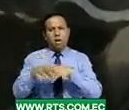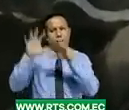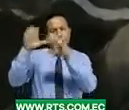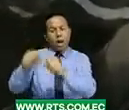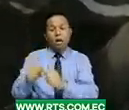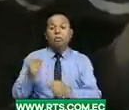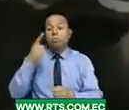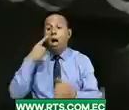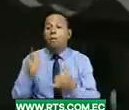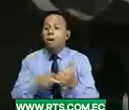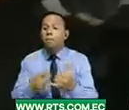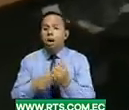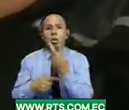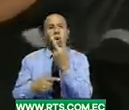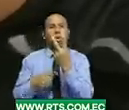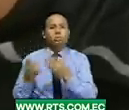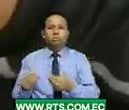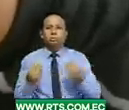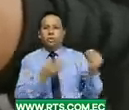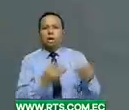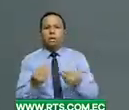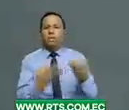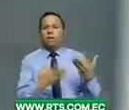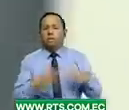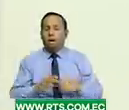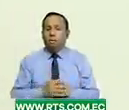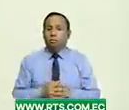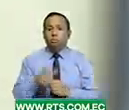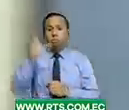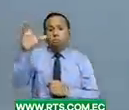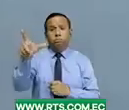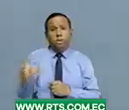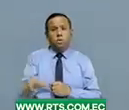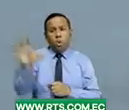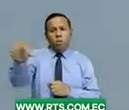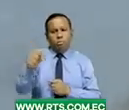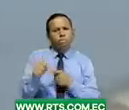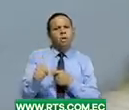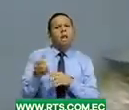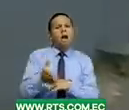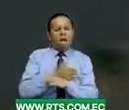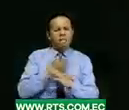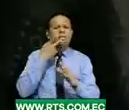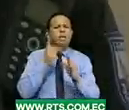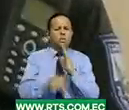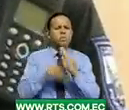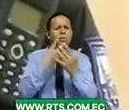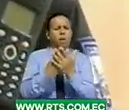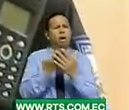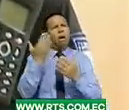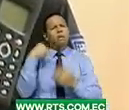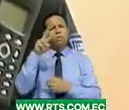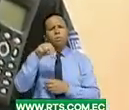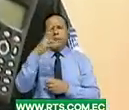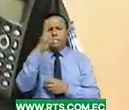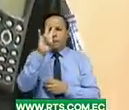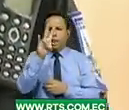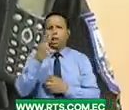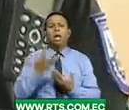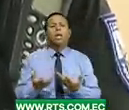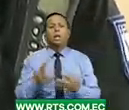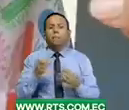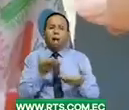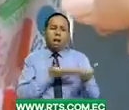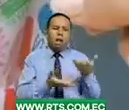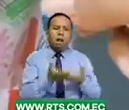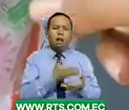de los teléfonos celulares de las dos personas perjudicadas. El aprehendido registra antecedentes delictivos. En el año 2017, por asociación